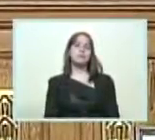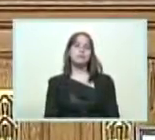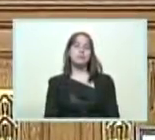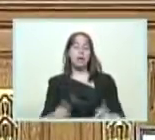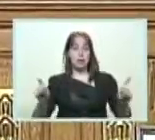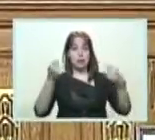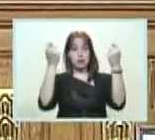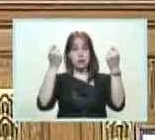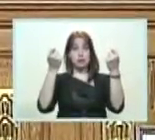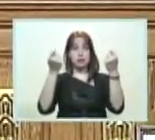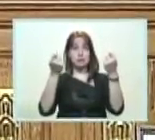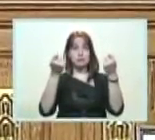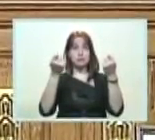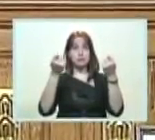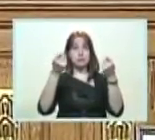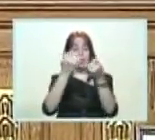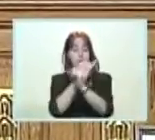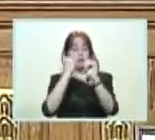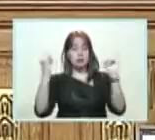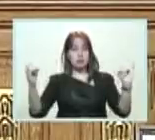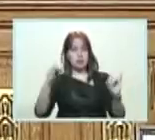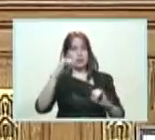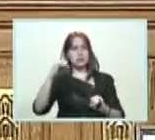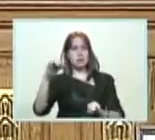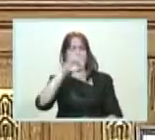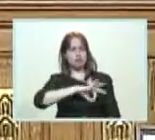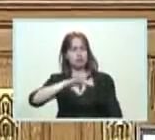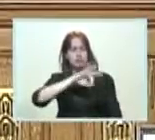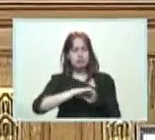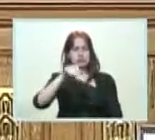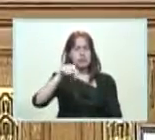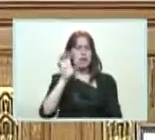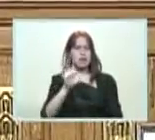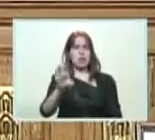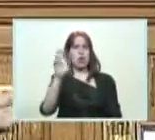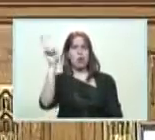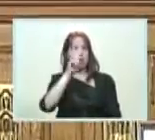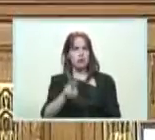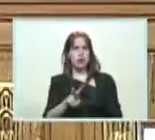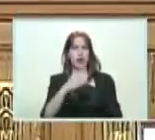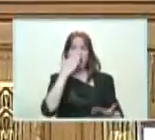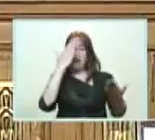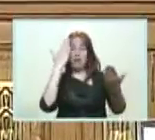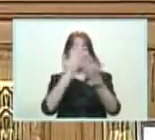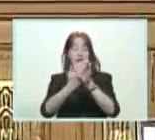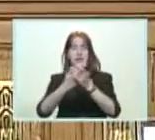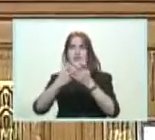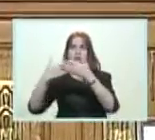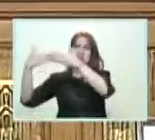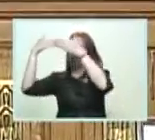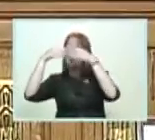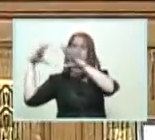Rescatar la independencia y la soberanía política del Estado venezolano frente a las fuerzas imperiales.